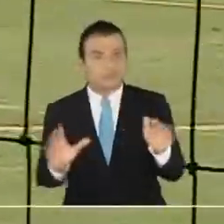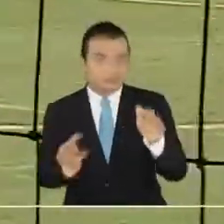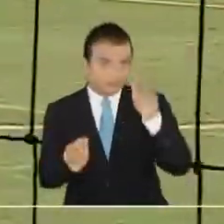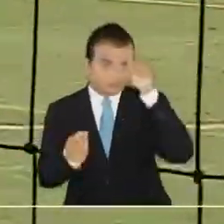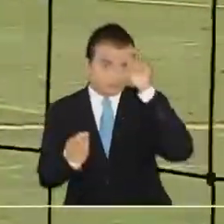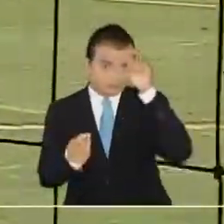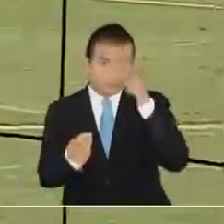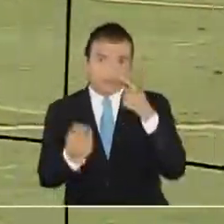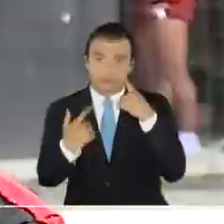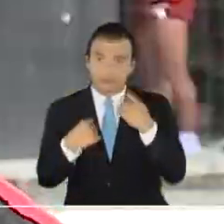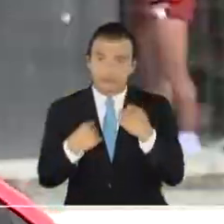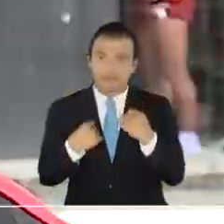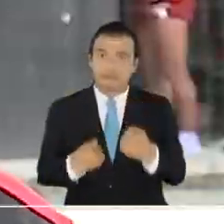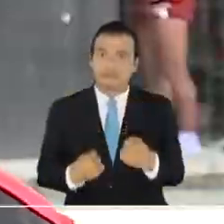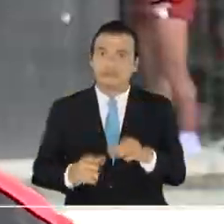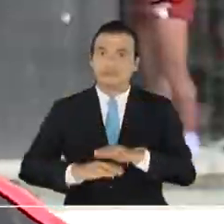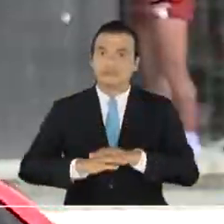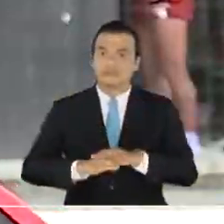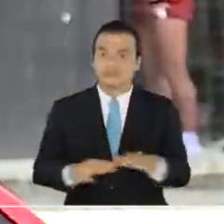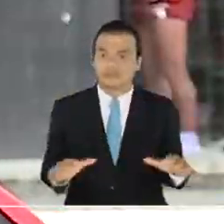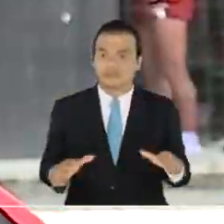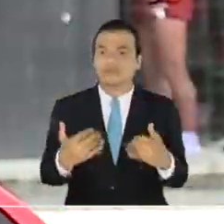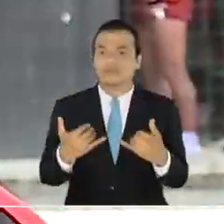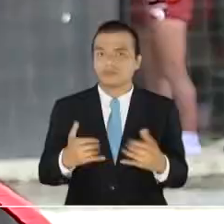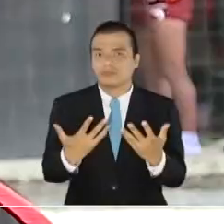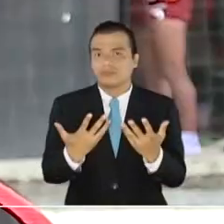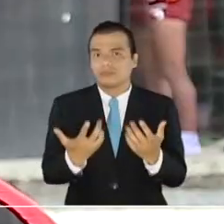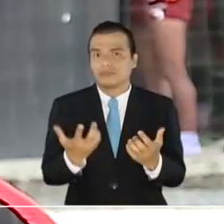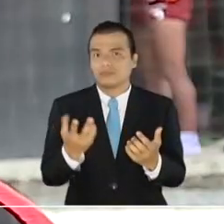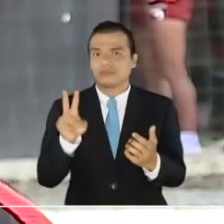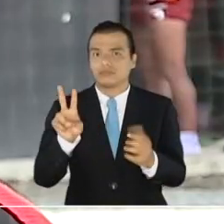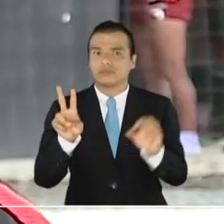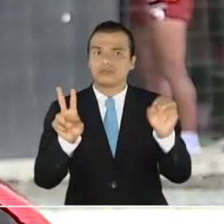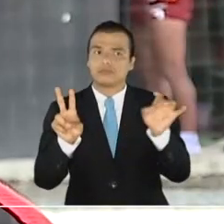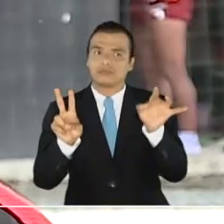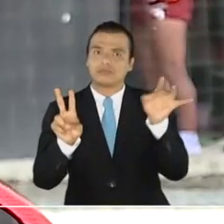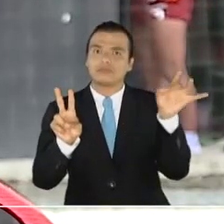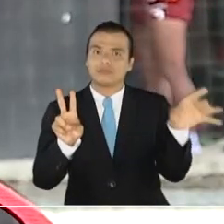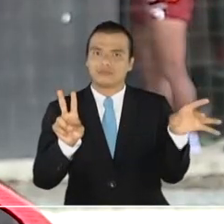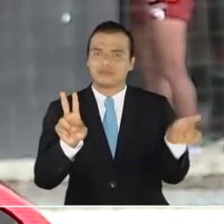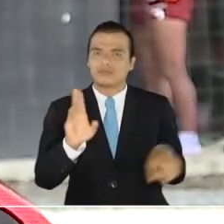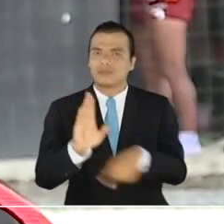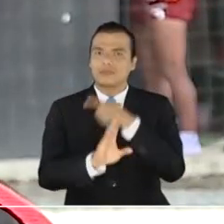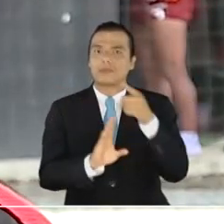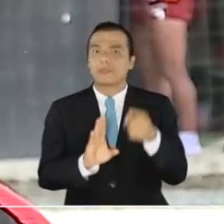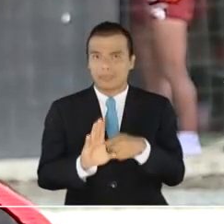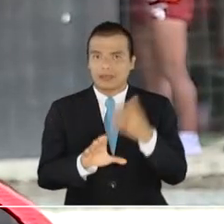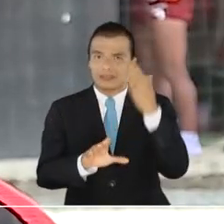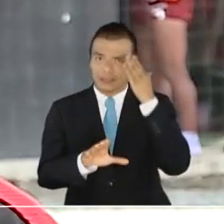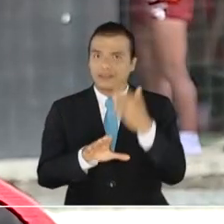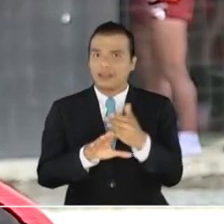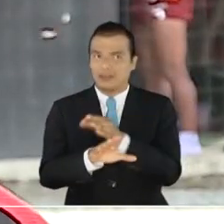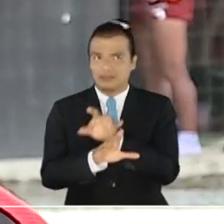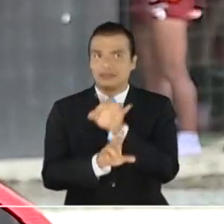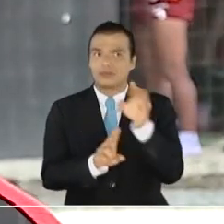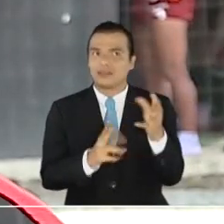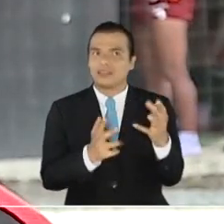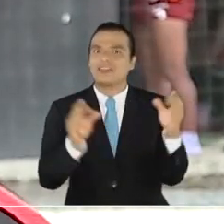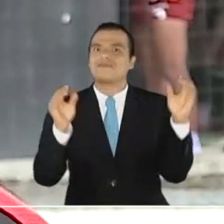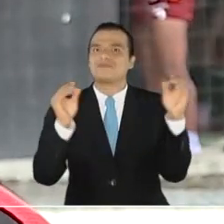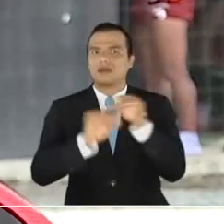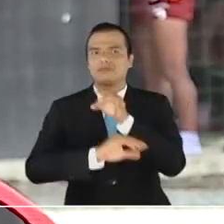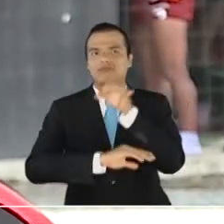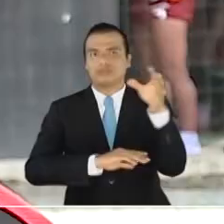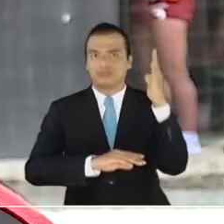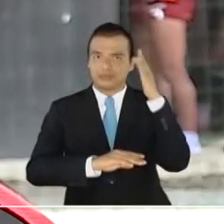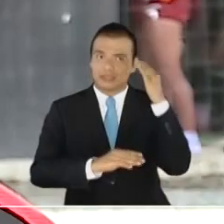serie 2-0 a La Equidad. Tenemos que aprovechar la ventaja, jugar con el desespero de ellos. Sabemos que a pesar de la localidad de ellos, el estadio va a estar a favor